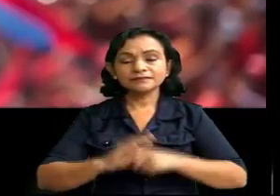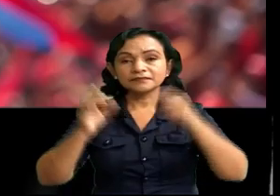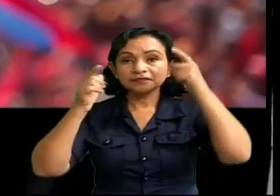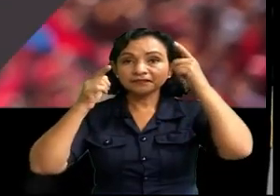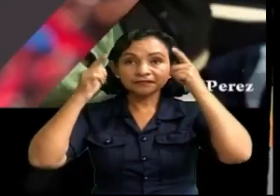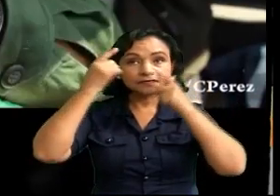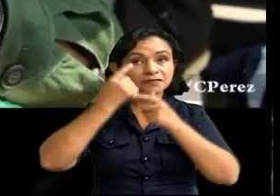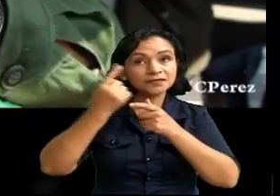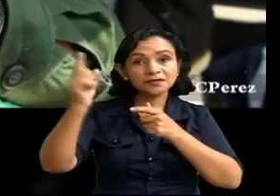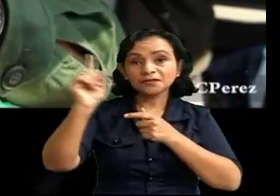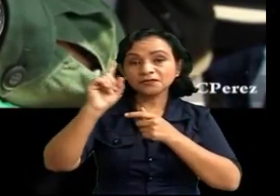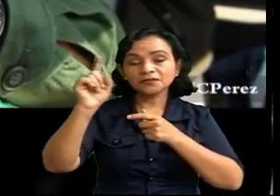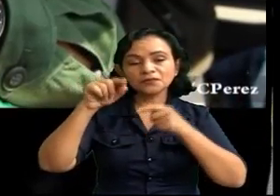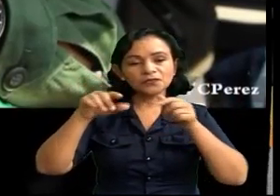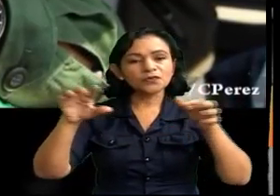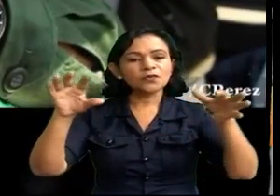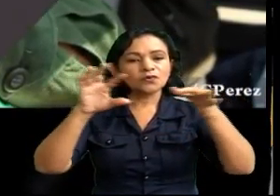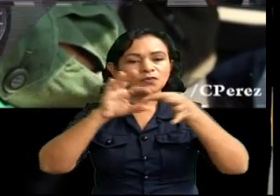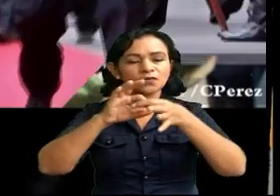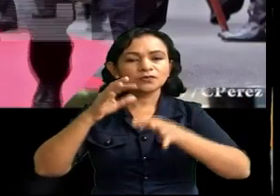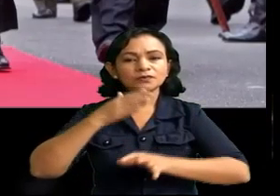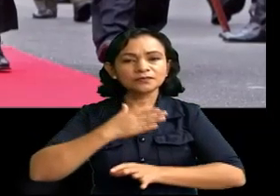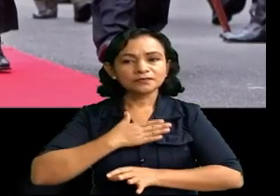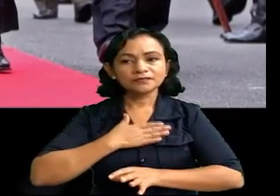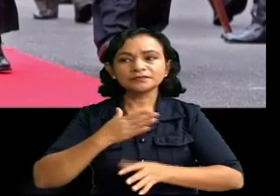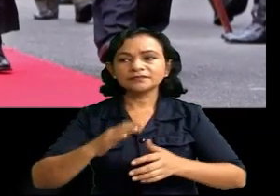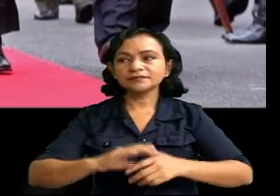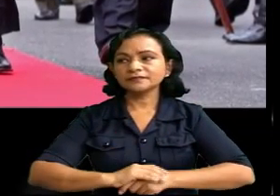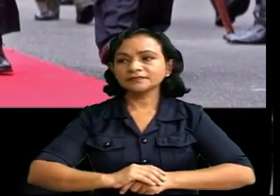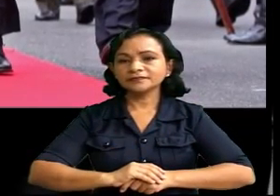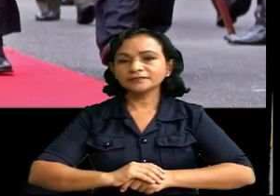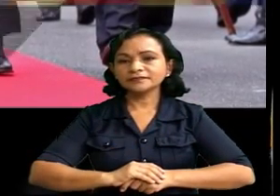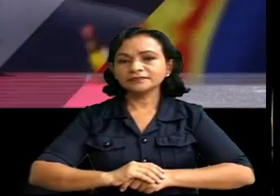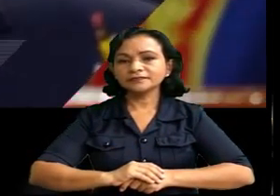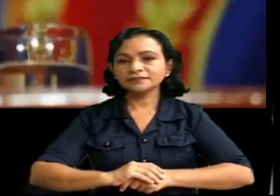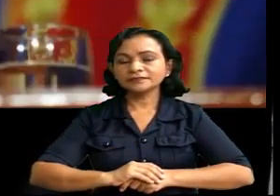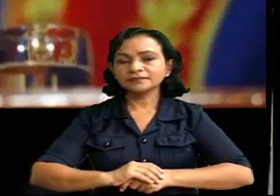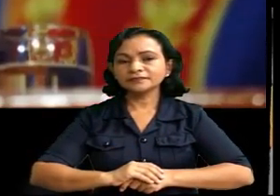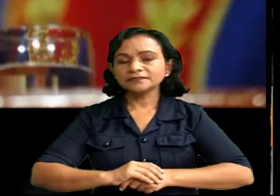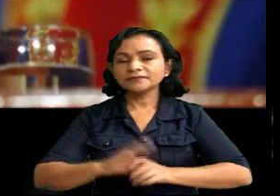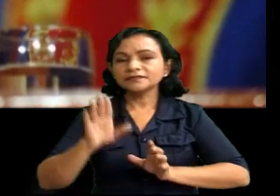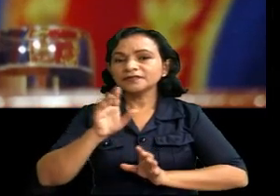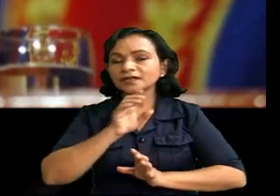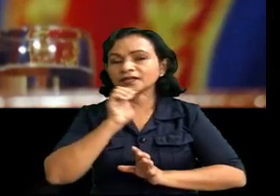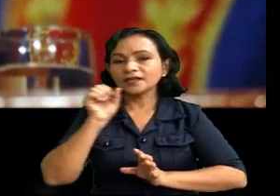Chávez seguirá contigo. Y decimos todos,